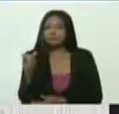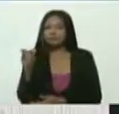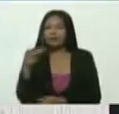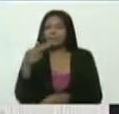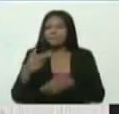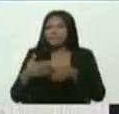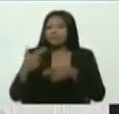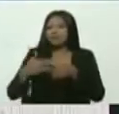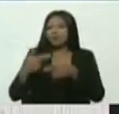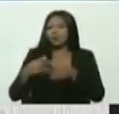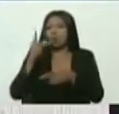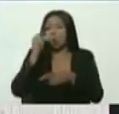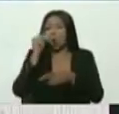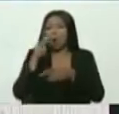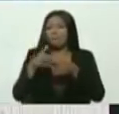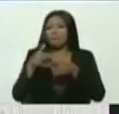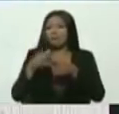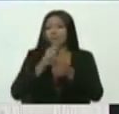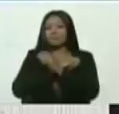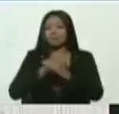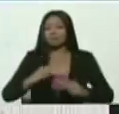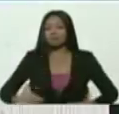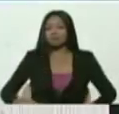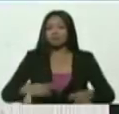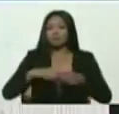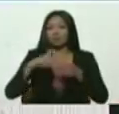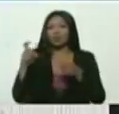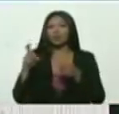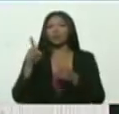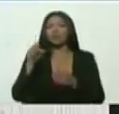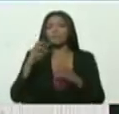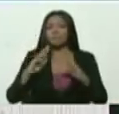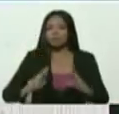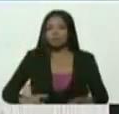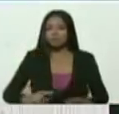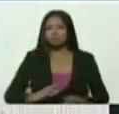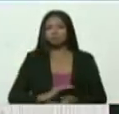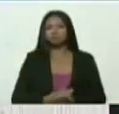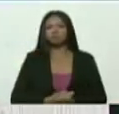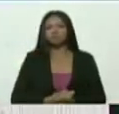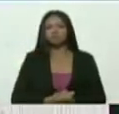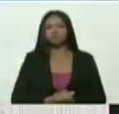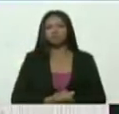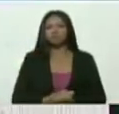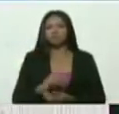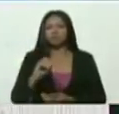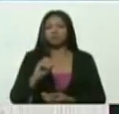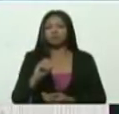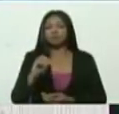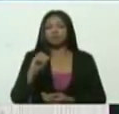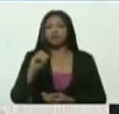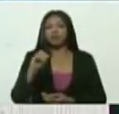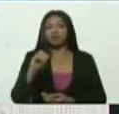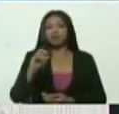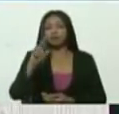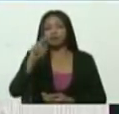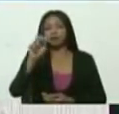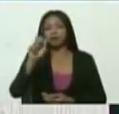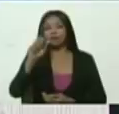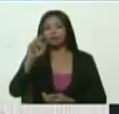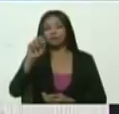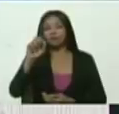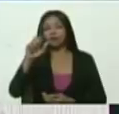peligroso, militar retirado también, alias Gonzalo, denominado Rafael Acosta